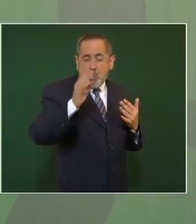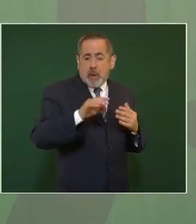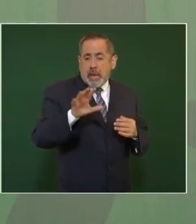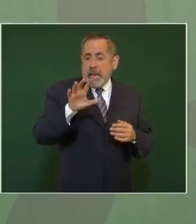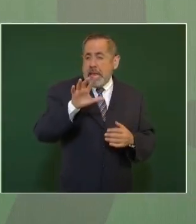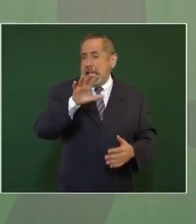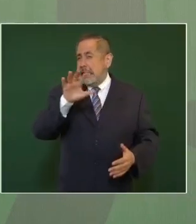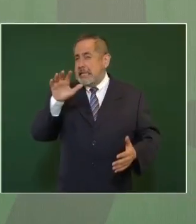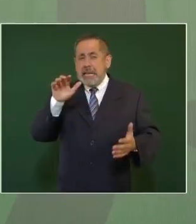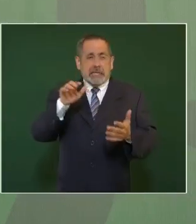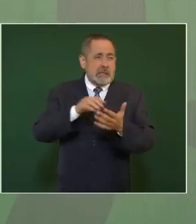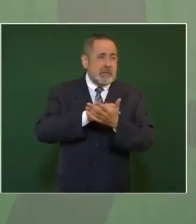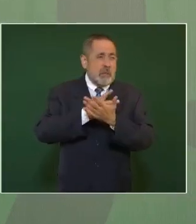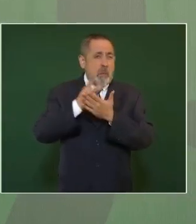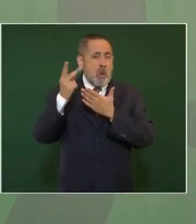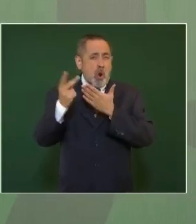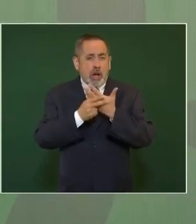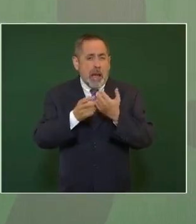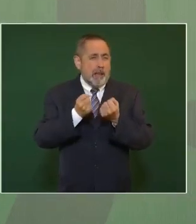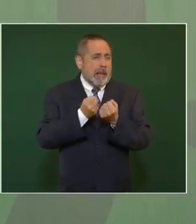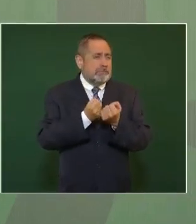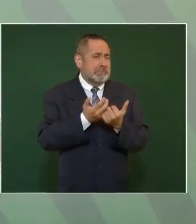500,000 programas